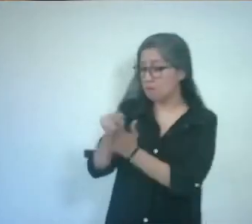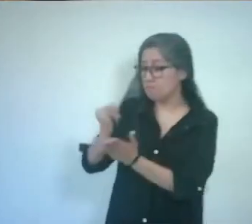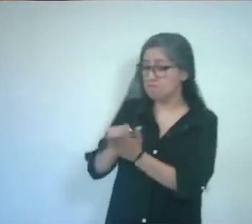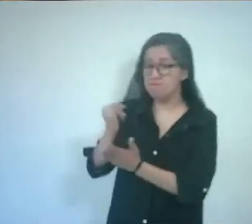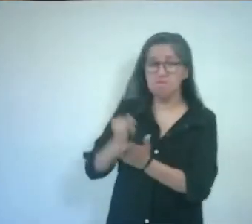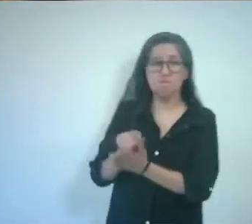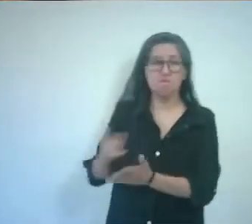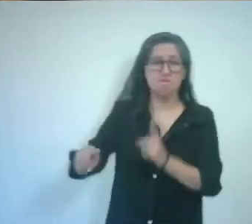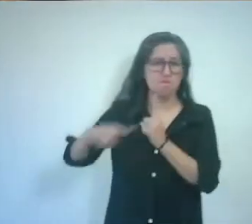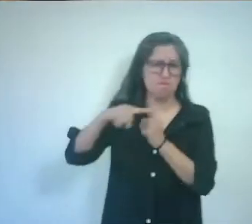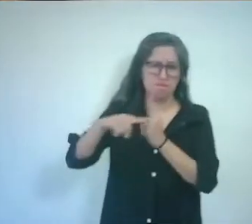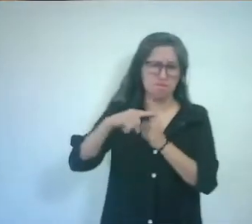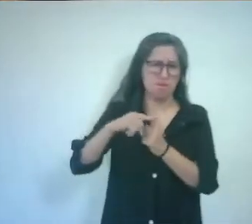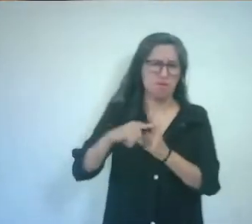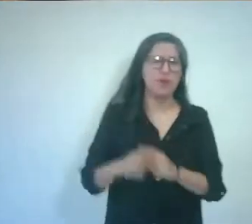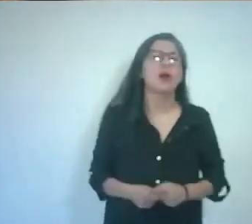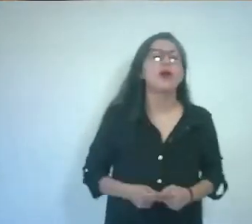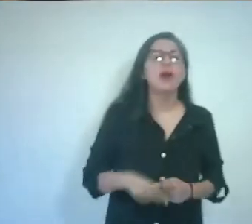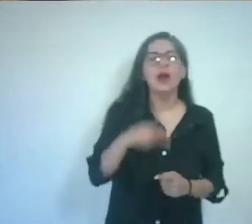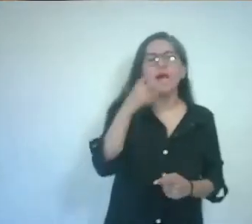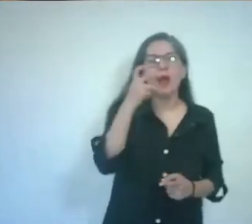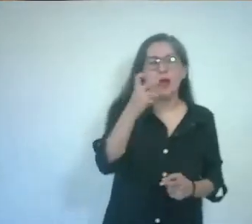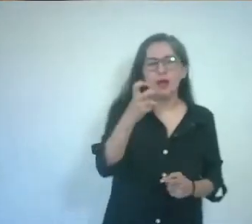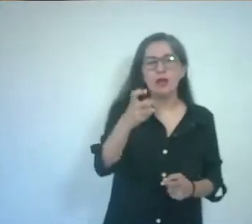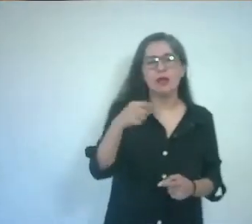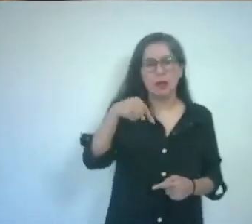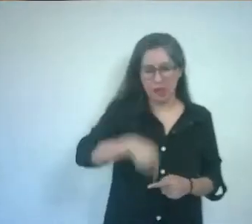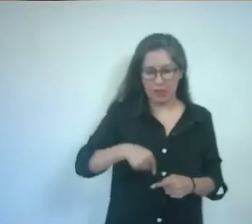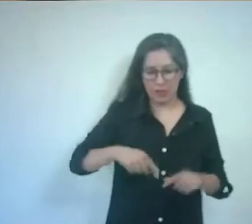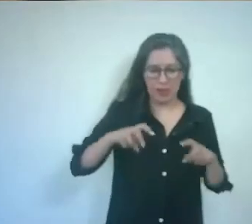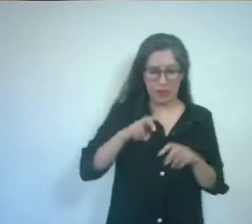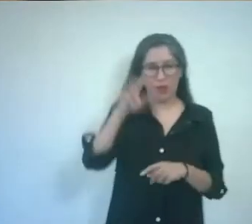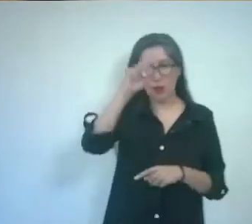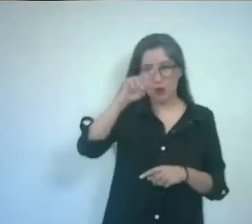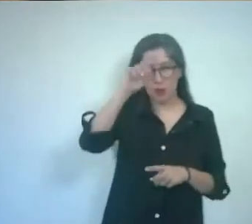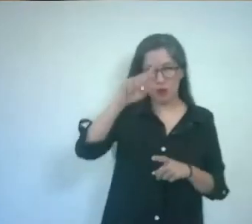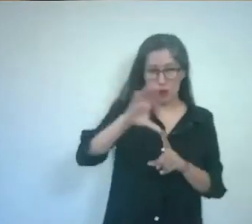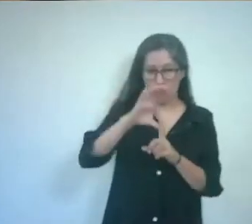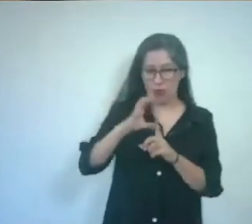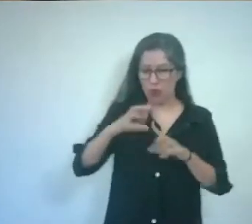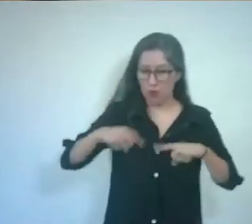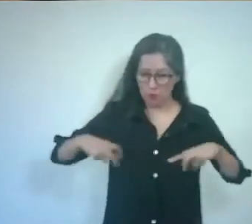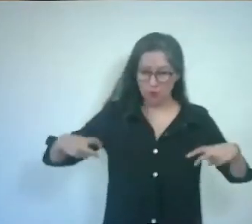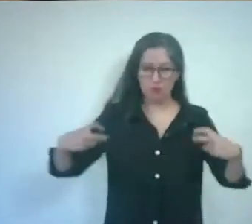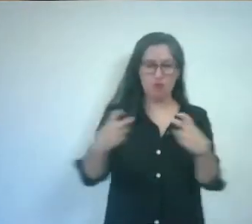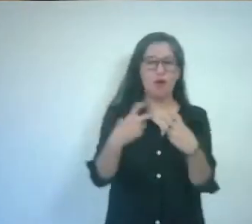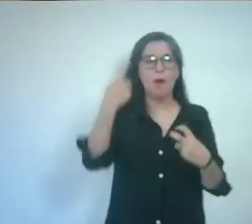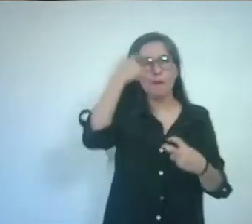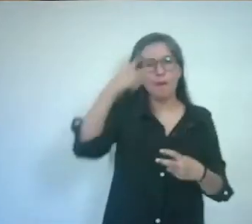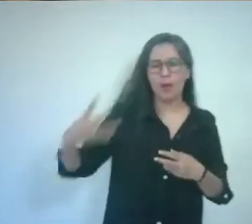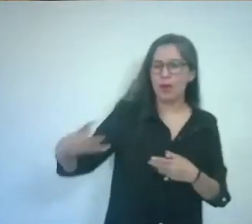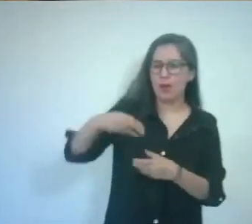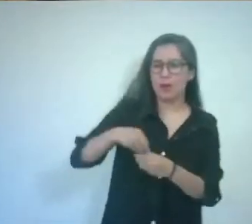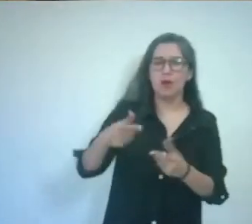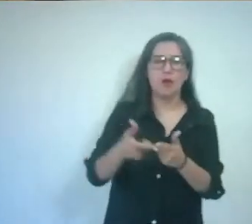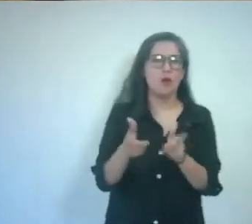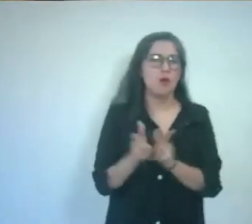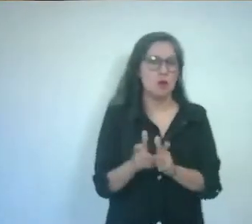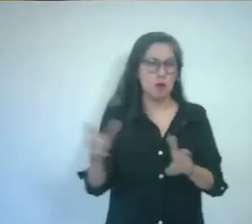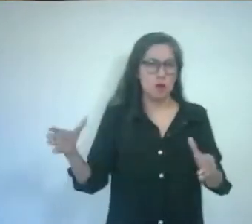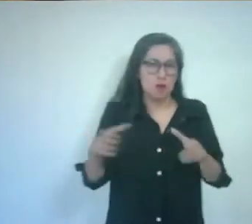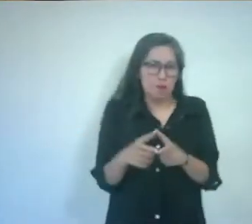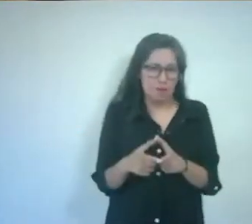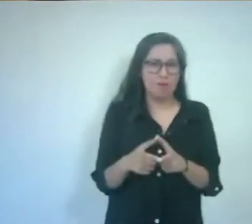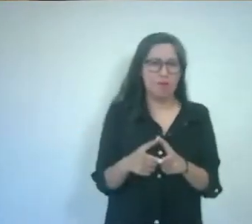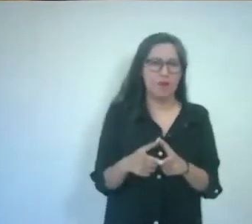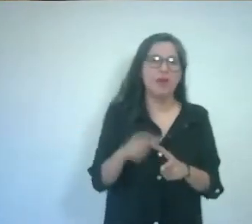a bien emitir lineamientos para su debido cumplimiento, para la inclusión de los grupos minoritarios y desde